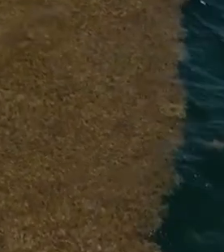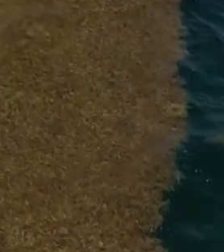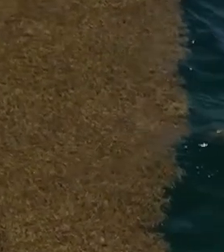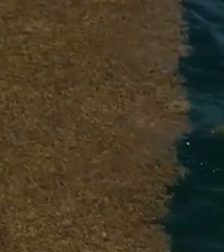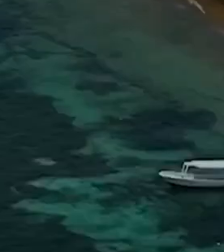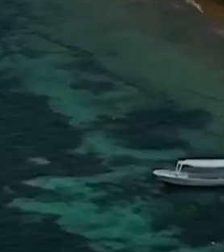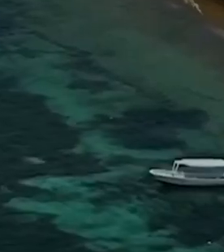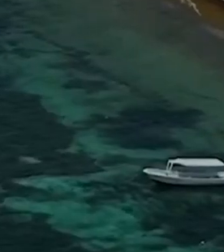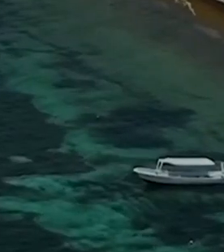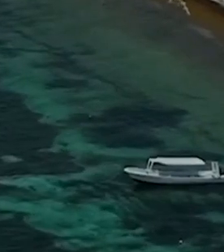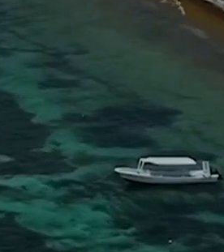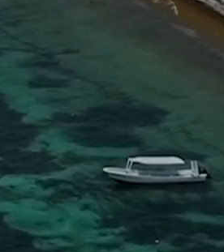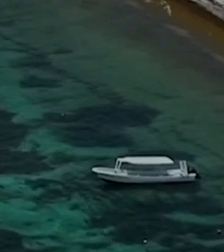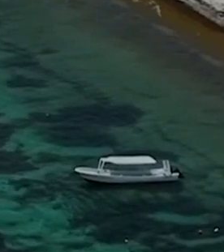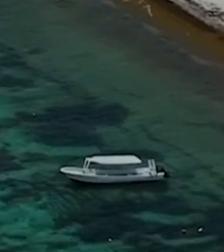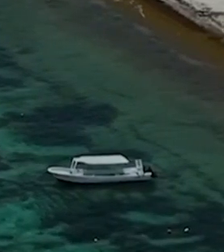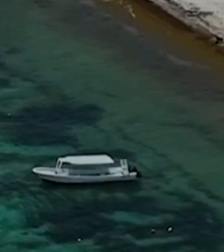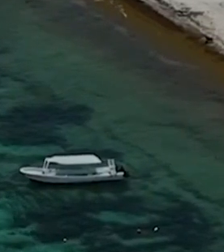y